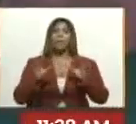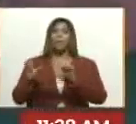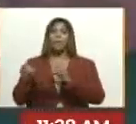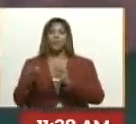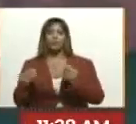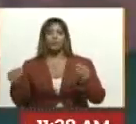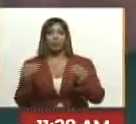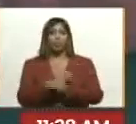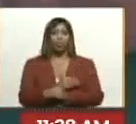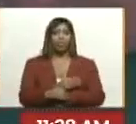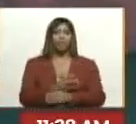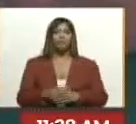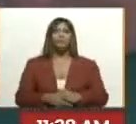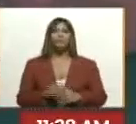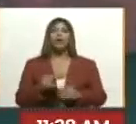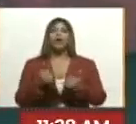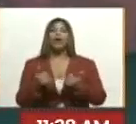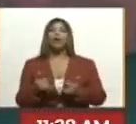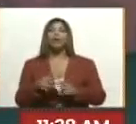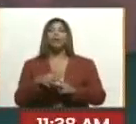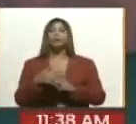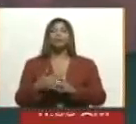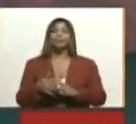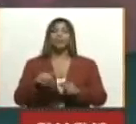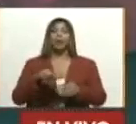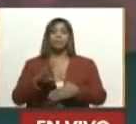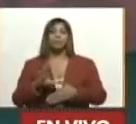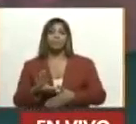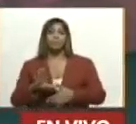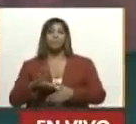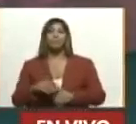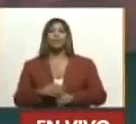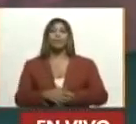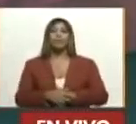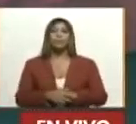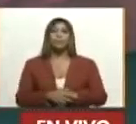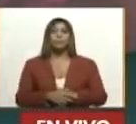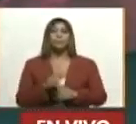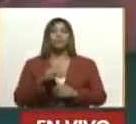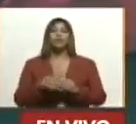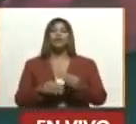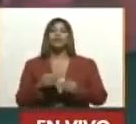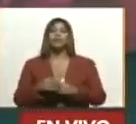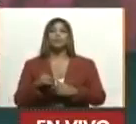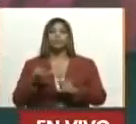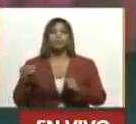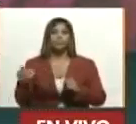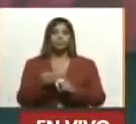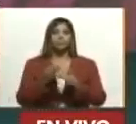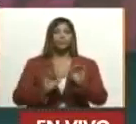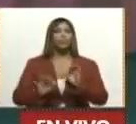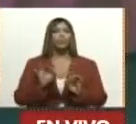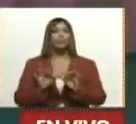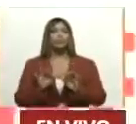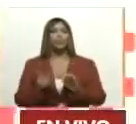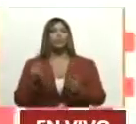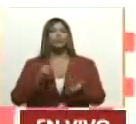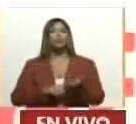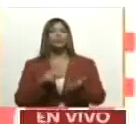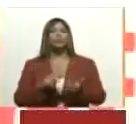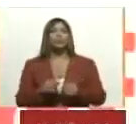estamos en un momento en América Latina donde el Laufer se